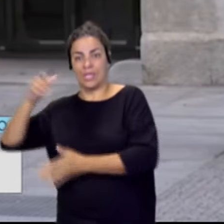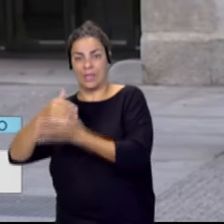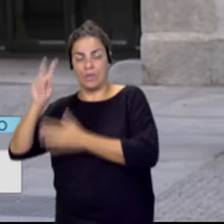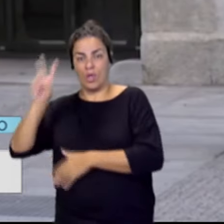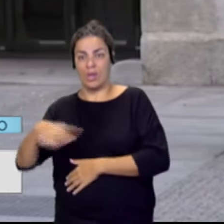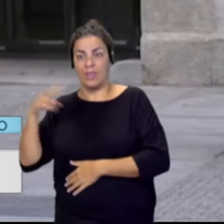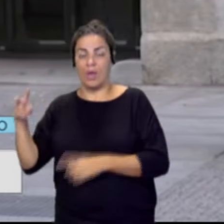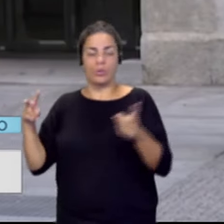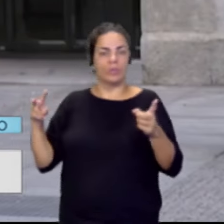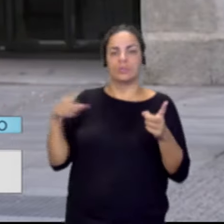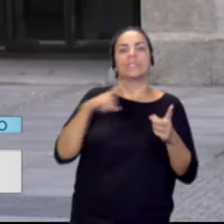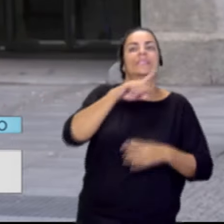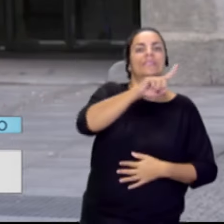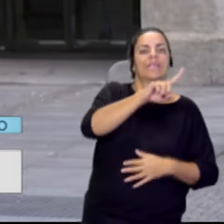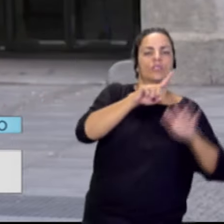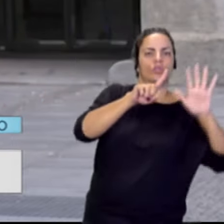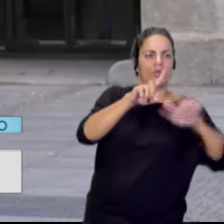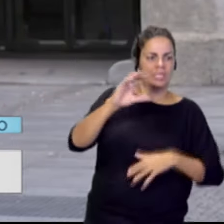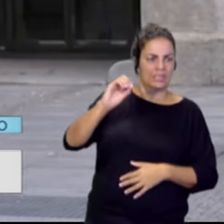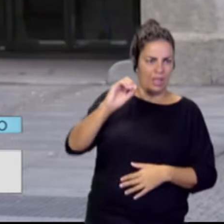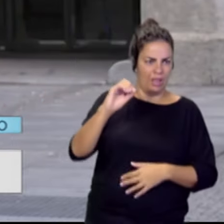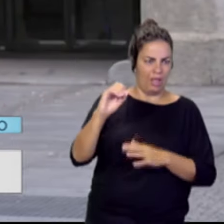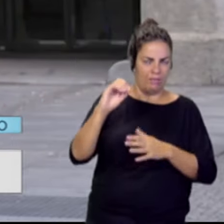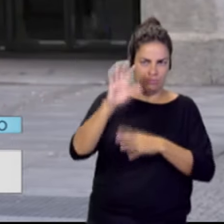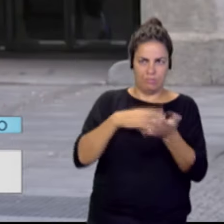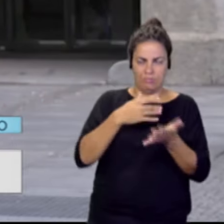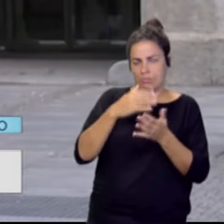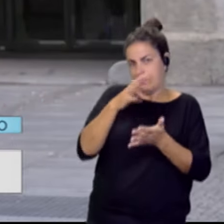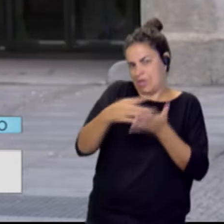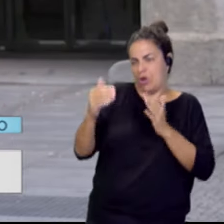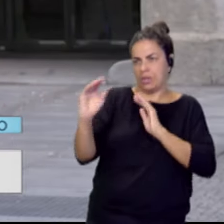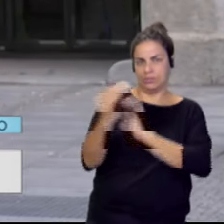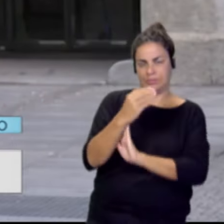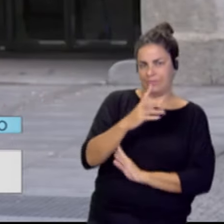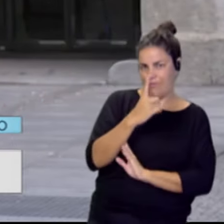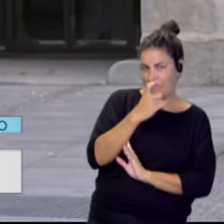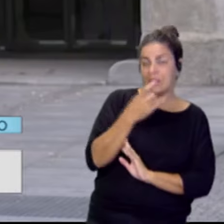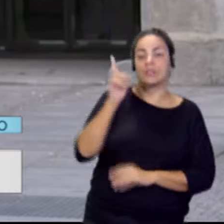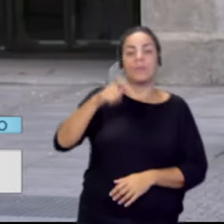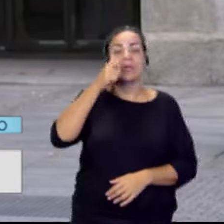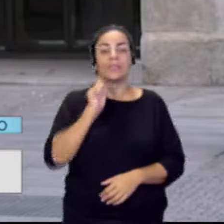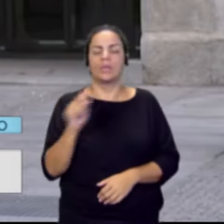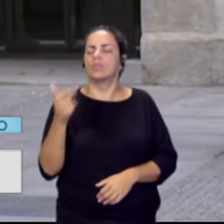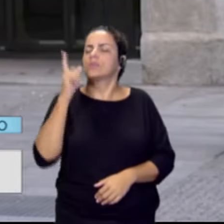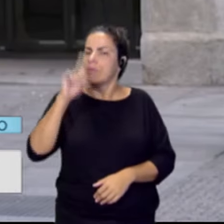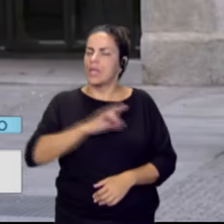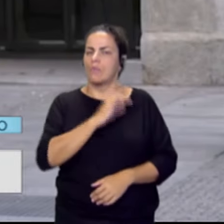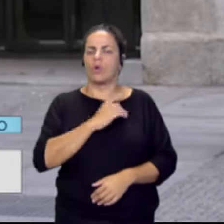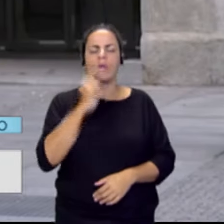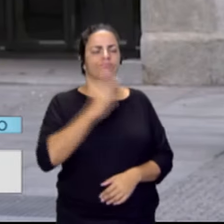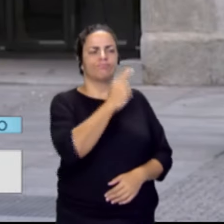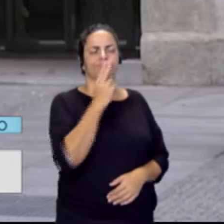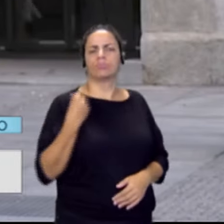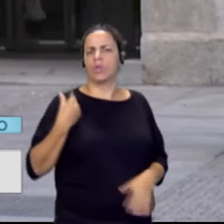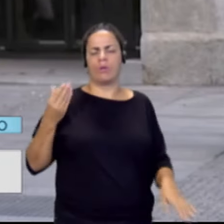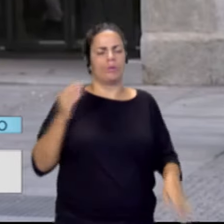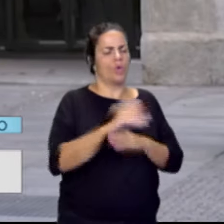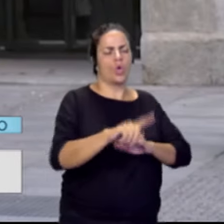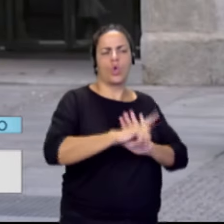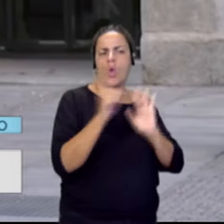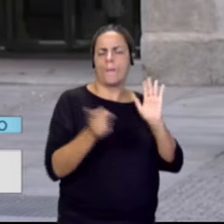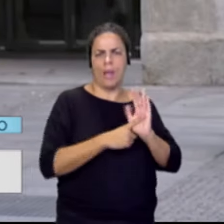transferidos. Sánchez también se comprometió durante ese encuentro en Moncloa a que todo ese dinero llegaría a las arcas públicas canarias antes de final de año. Así